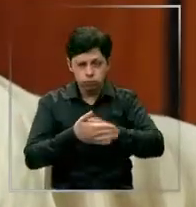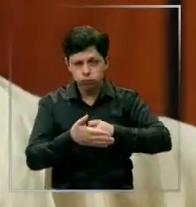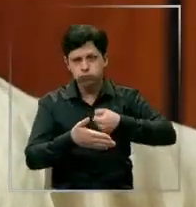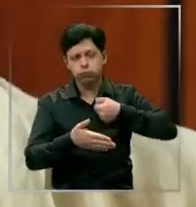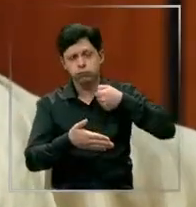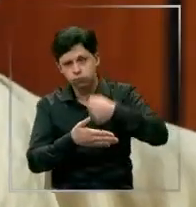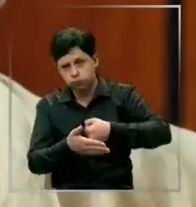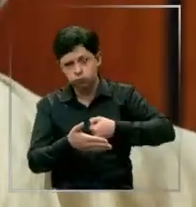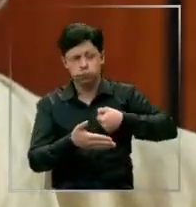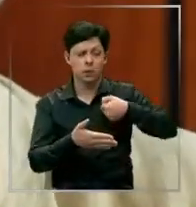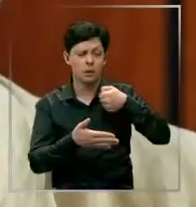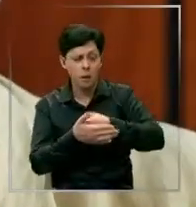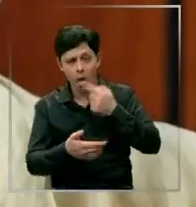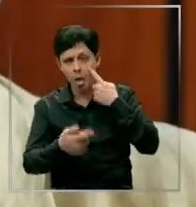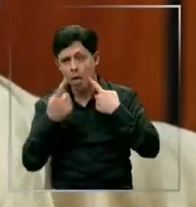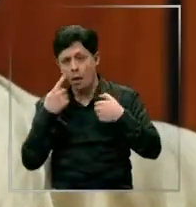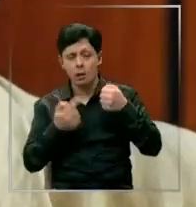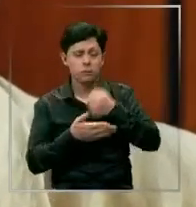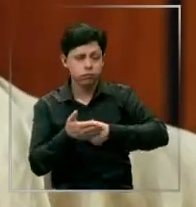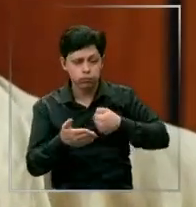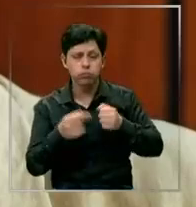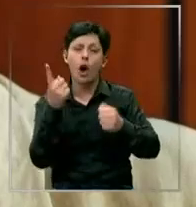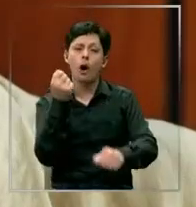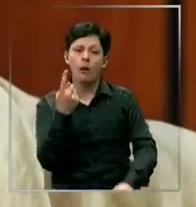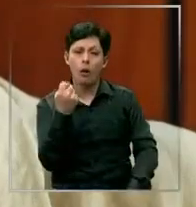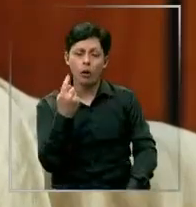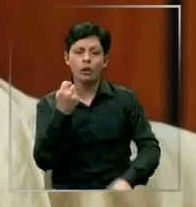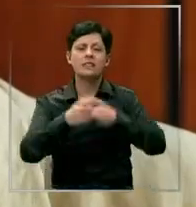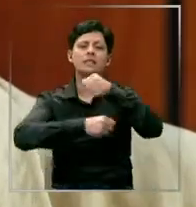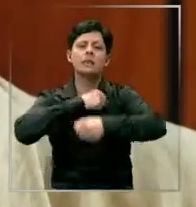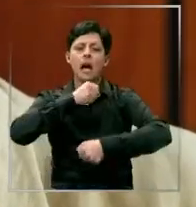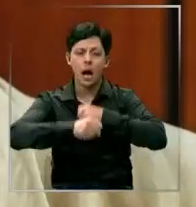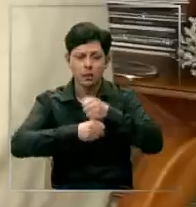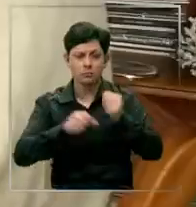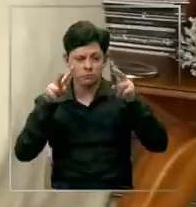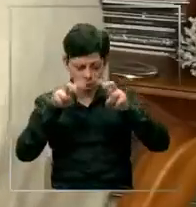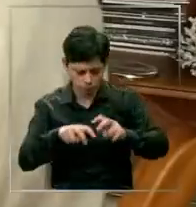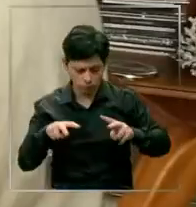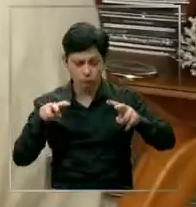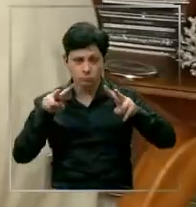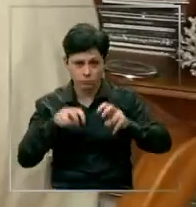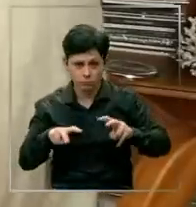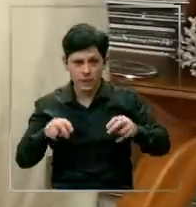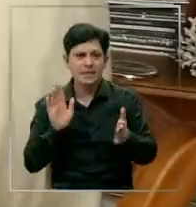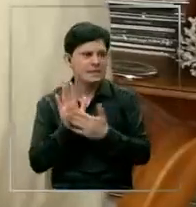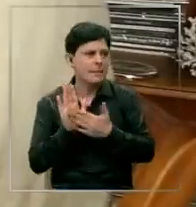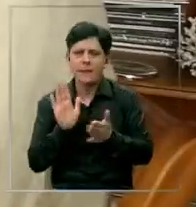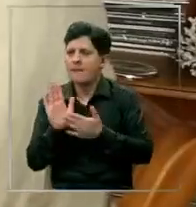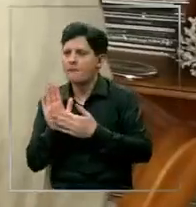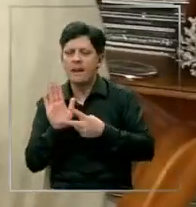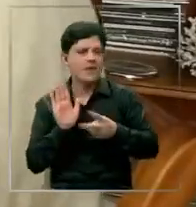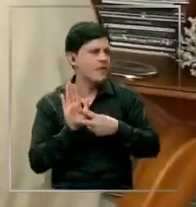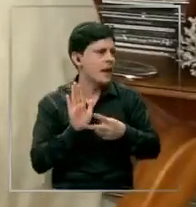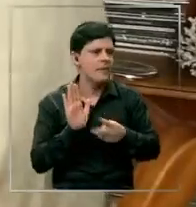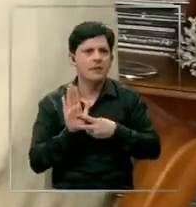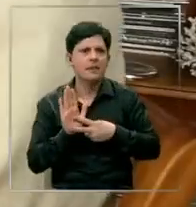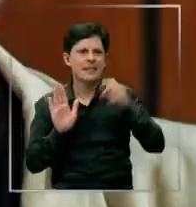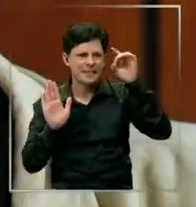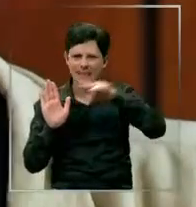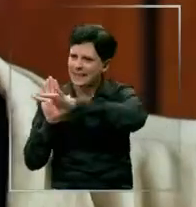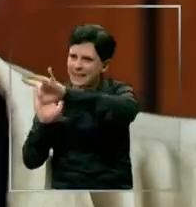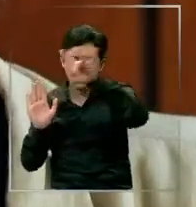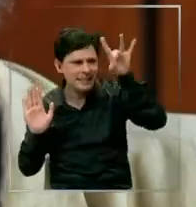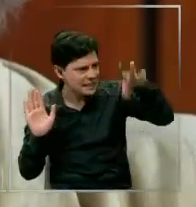ya llevamos prácticamente 11 años en esta investigación. Que se sepa la verdad, si no es más que se sepa la